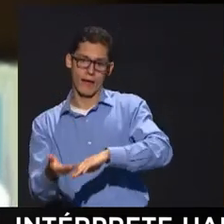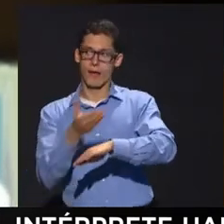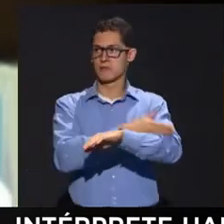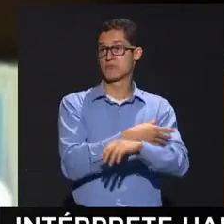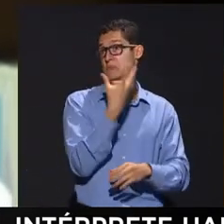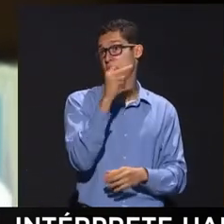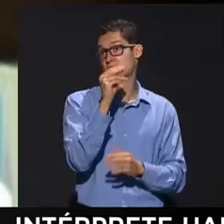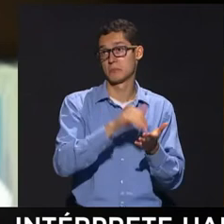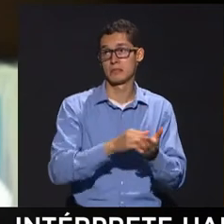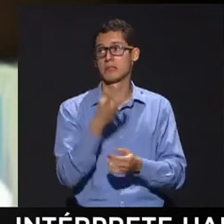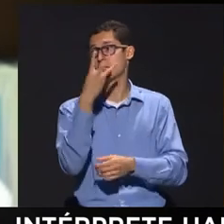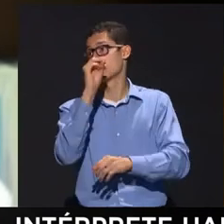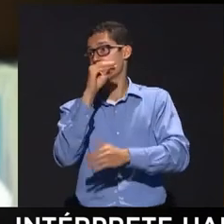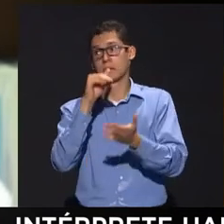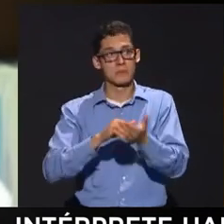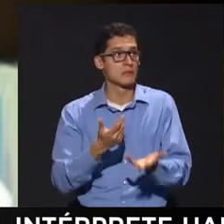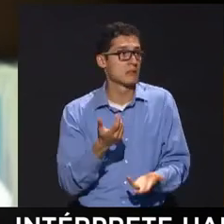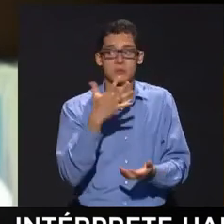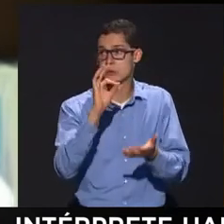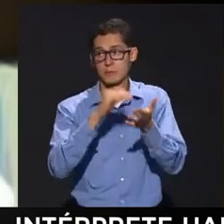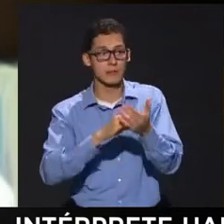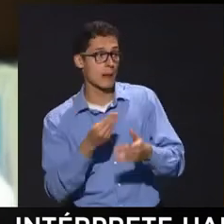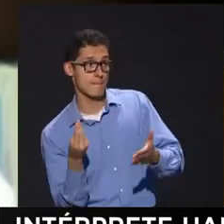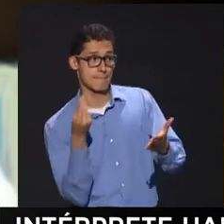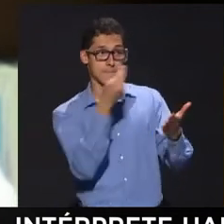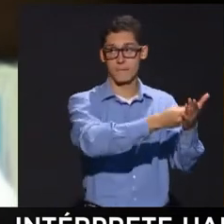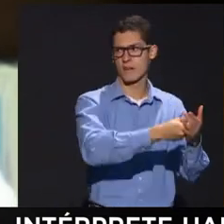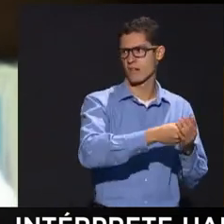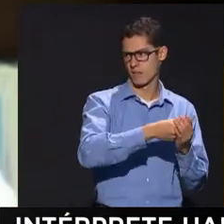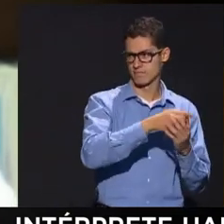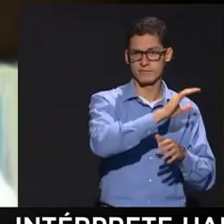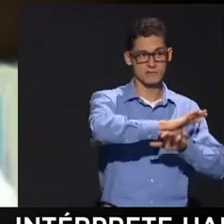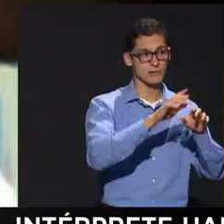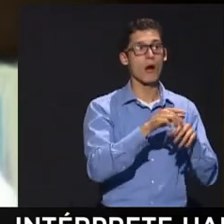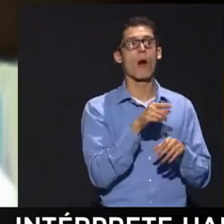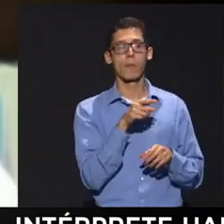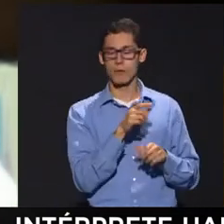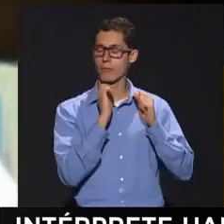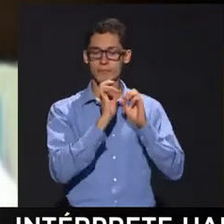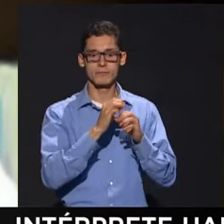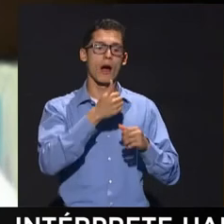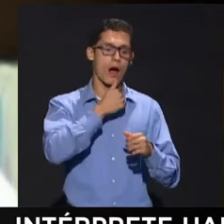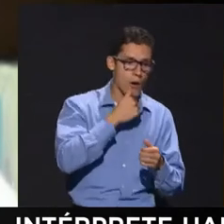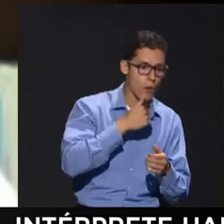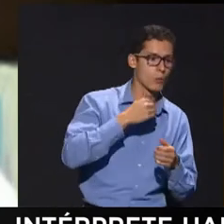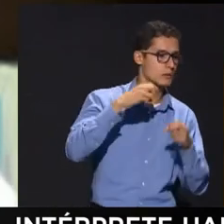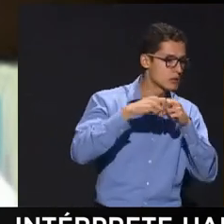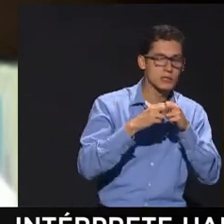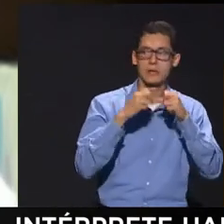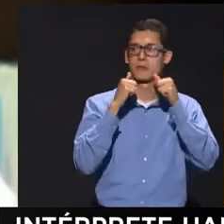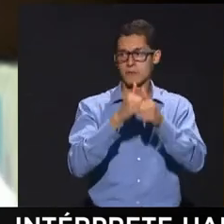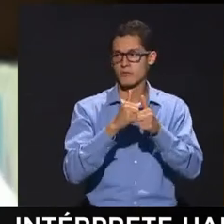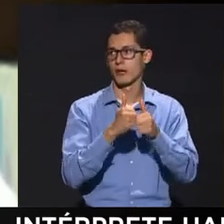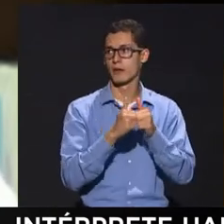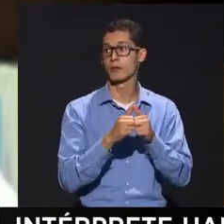de sus servicios sin necesidad de tener plata en efectivo. Van, hacen la transacción y la transacción les carga una cantidad